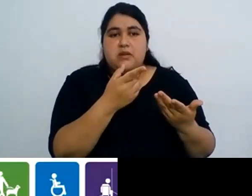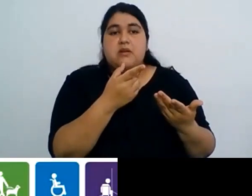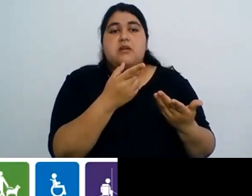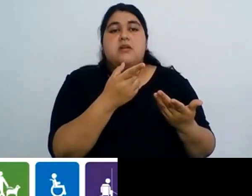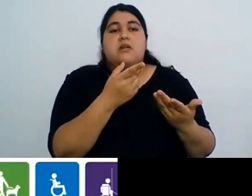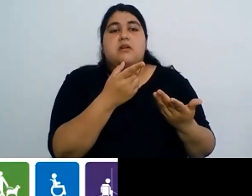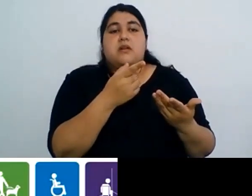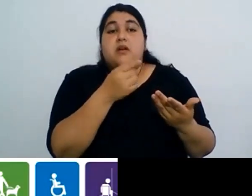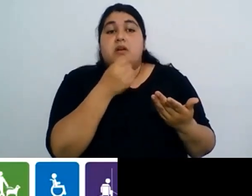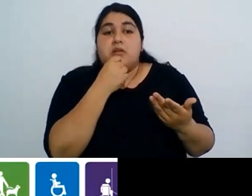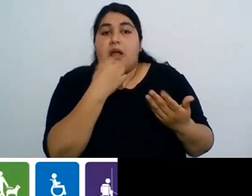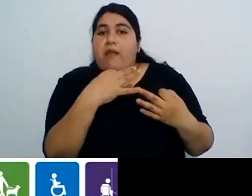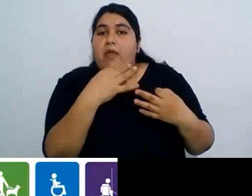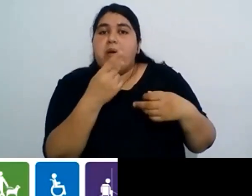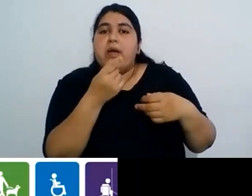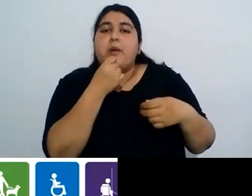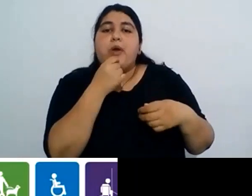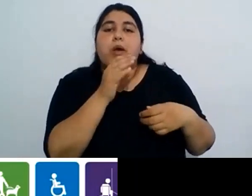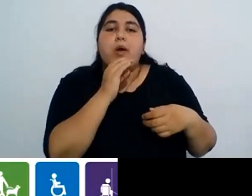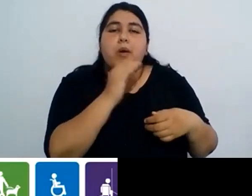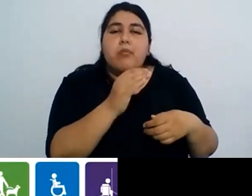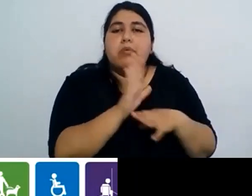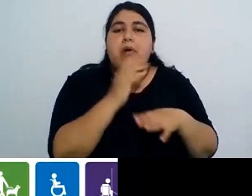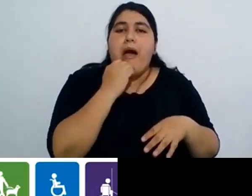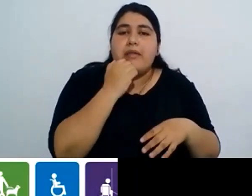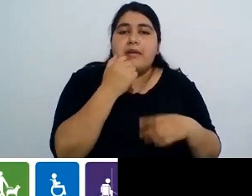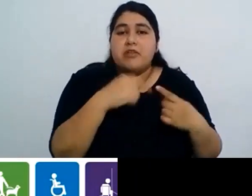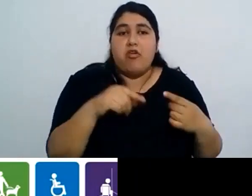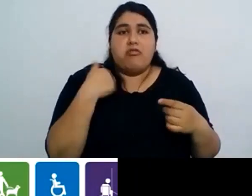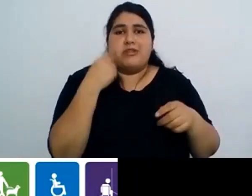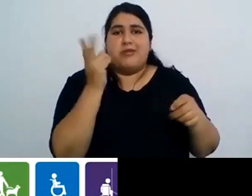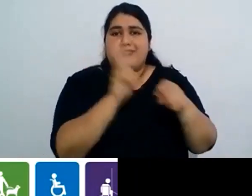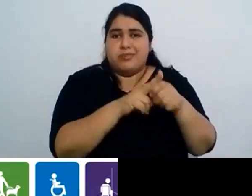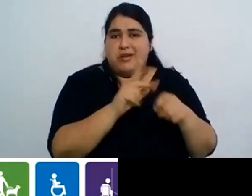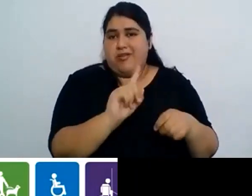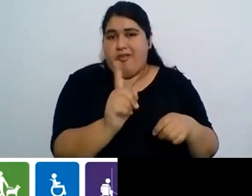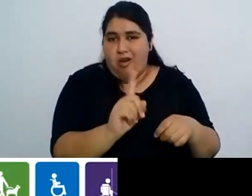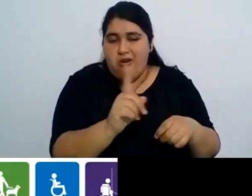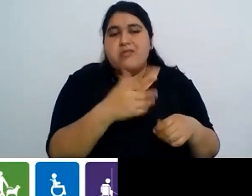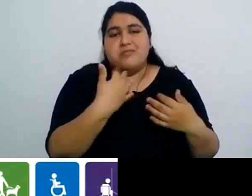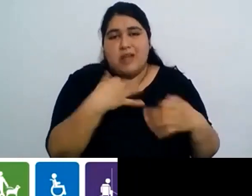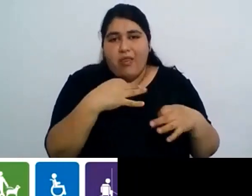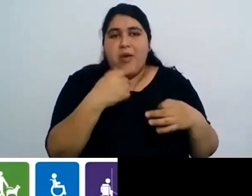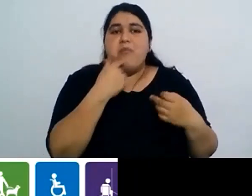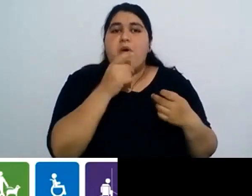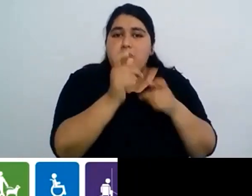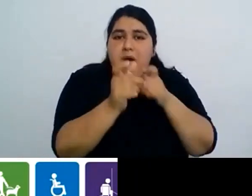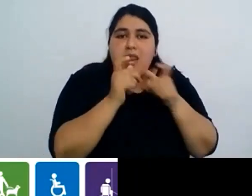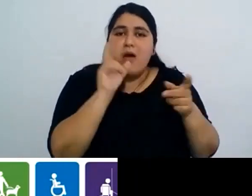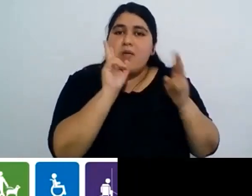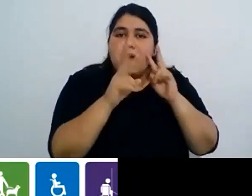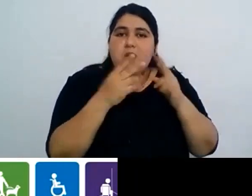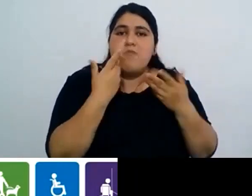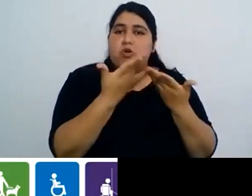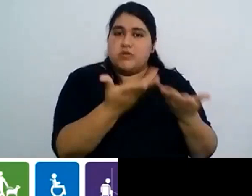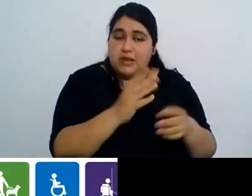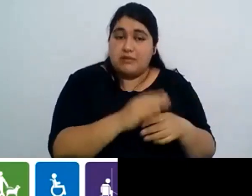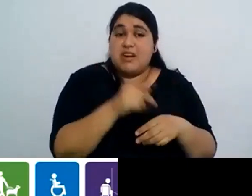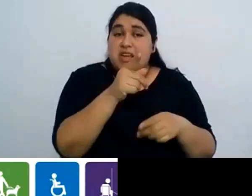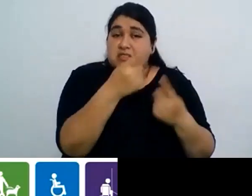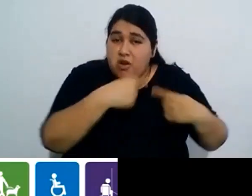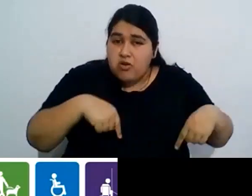no se tendrían que censurar. ¿Por qué? Porque no somos menores de edad, ¿no ves? Entonces, este tipo de